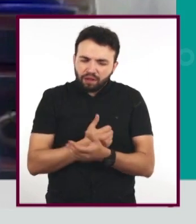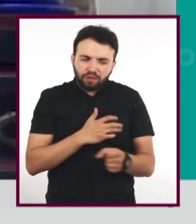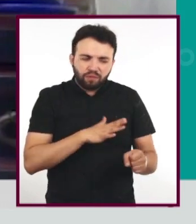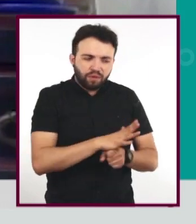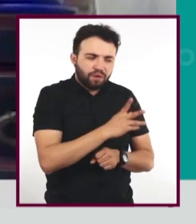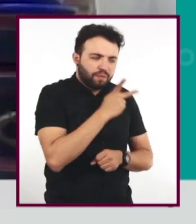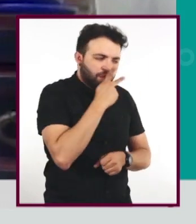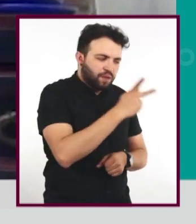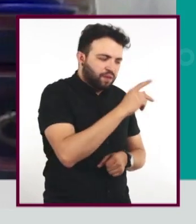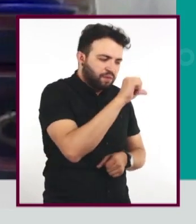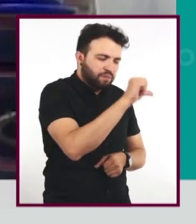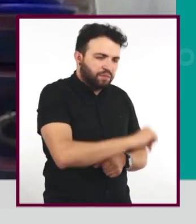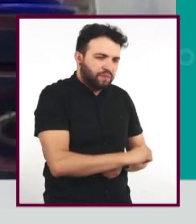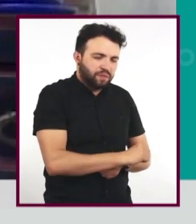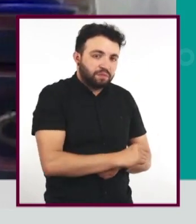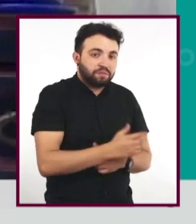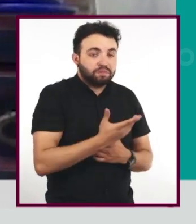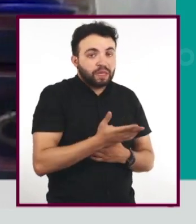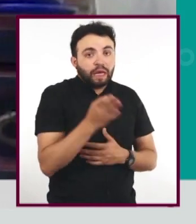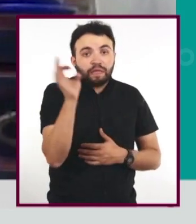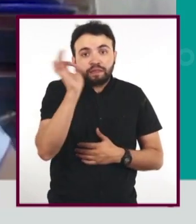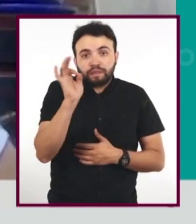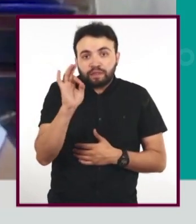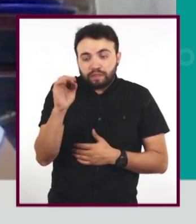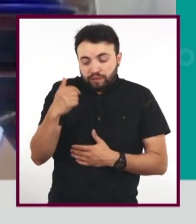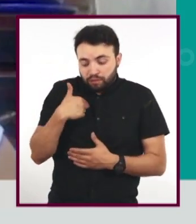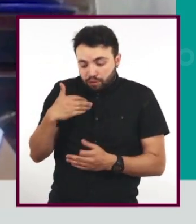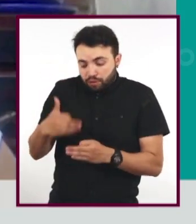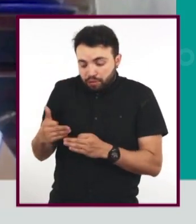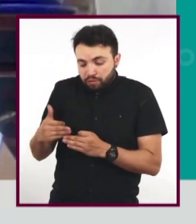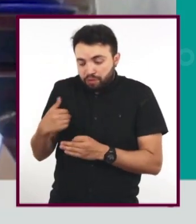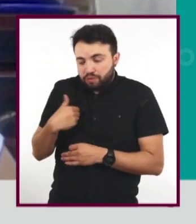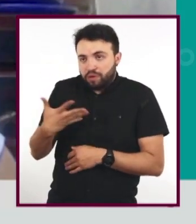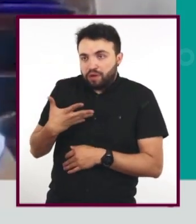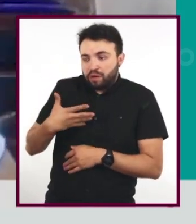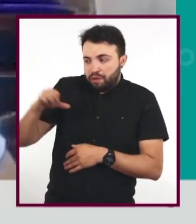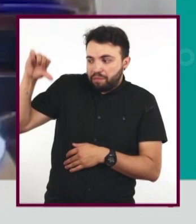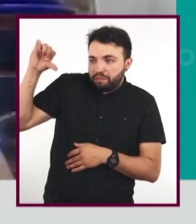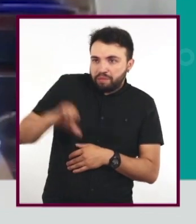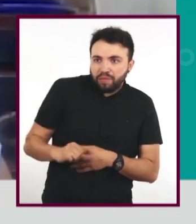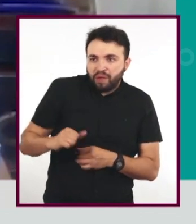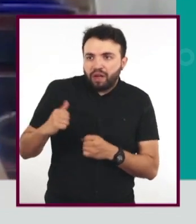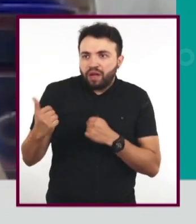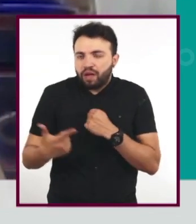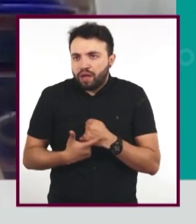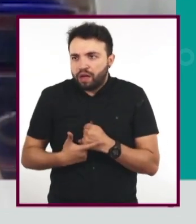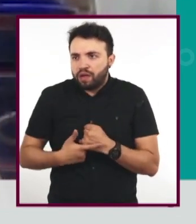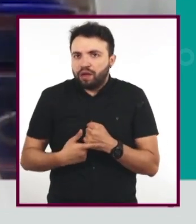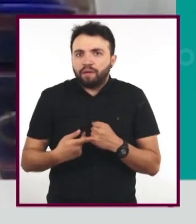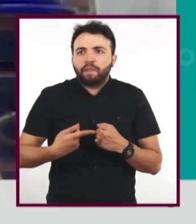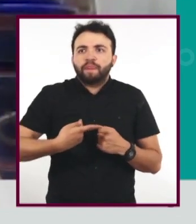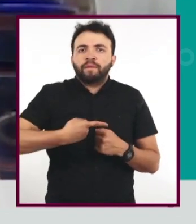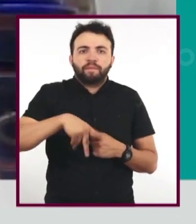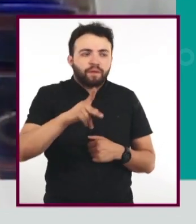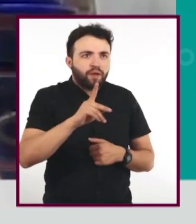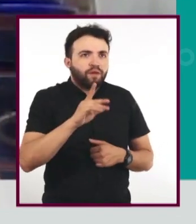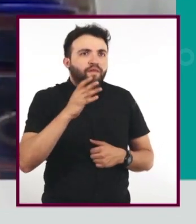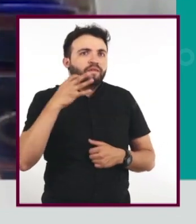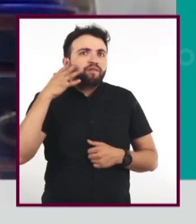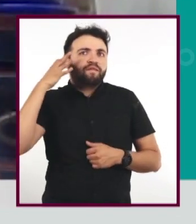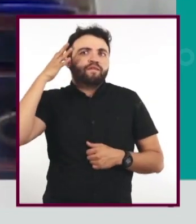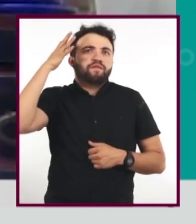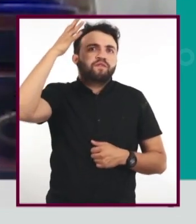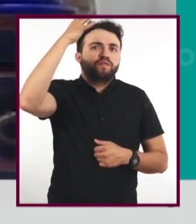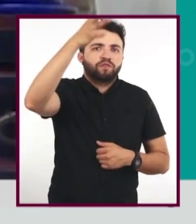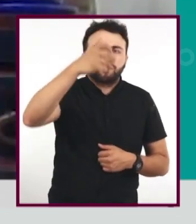manera inmediata estamos perdiendo algo, pero quizás a mayor plazo estamos ganando, de nuevo para hablar en términos de perder